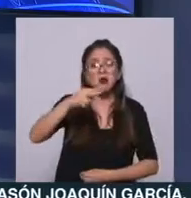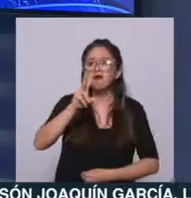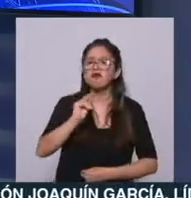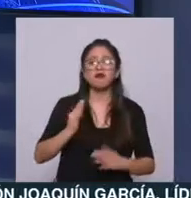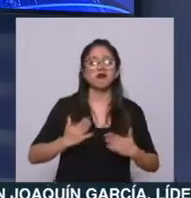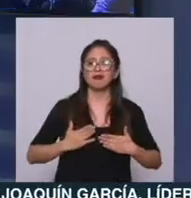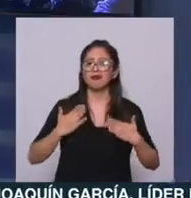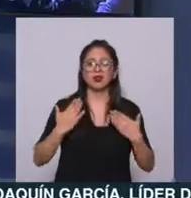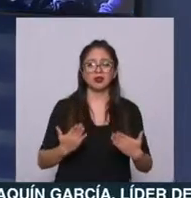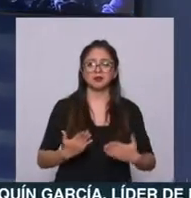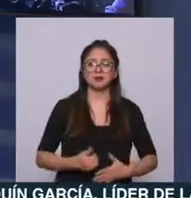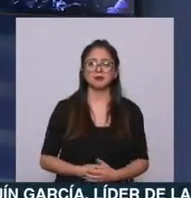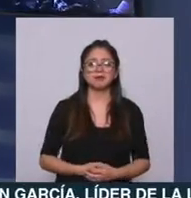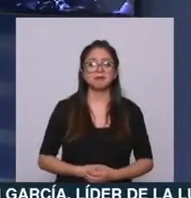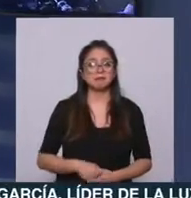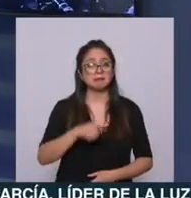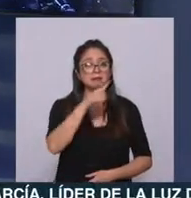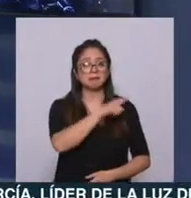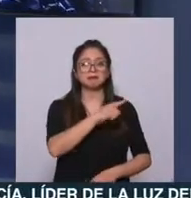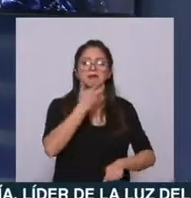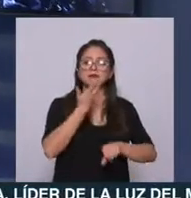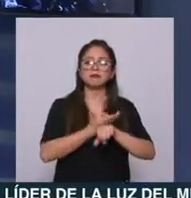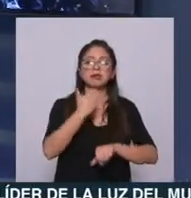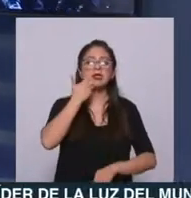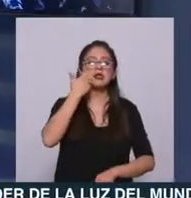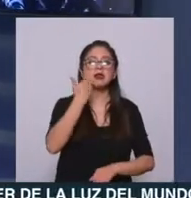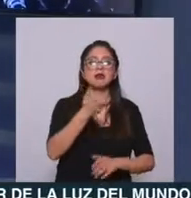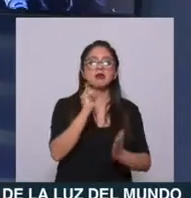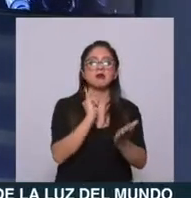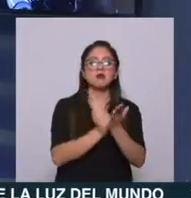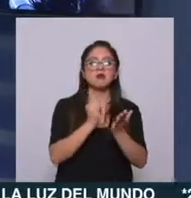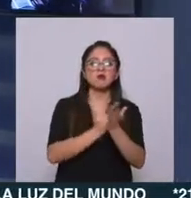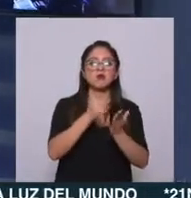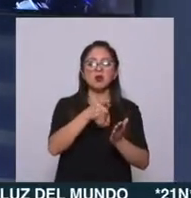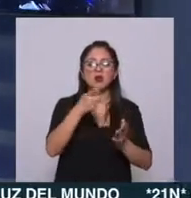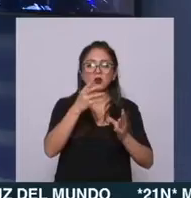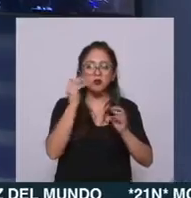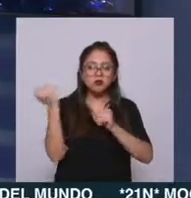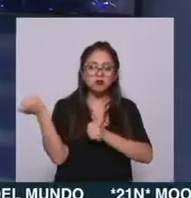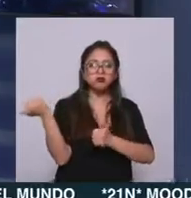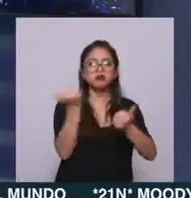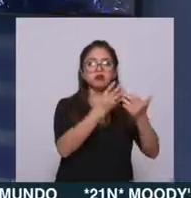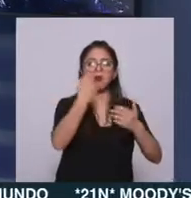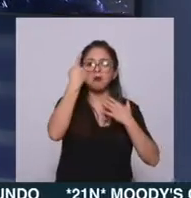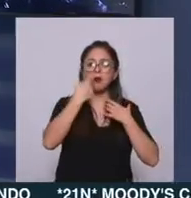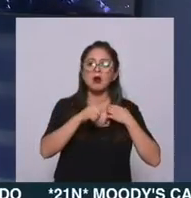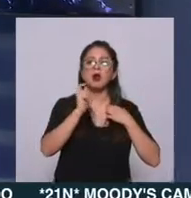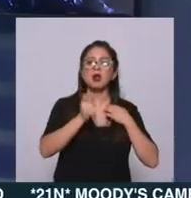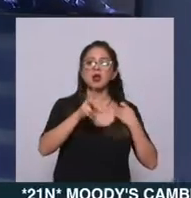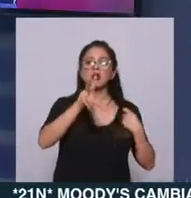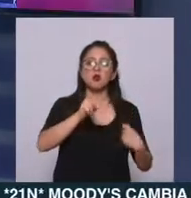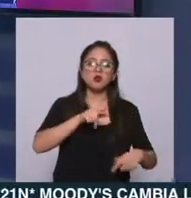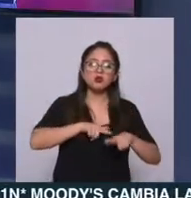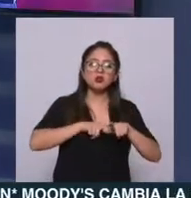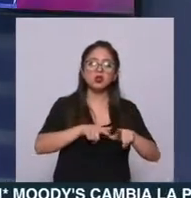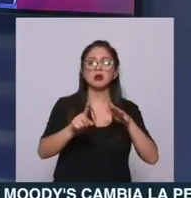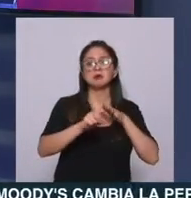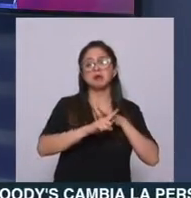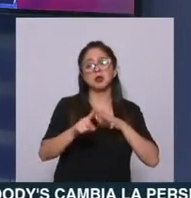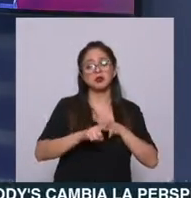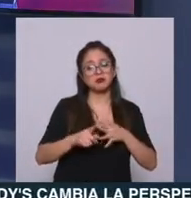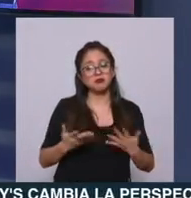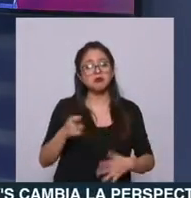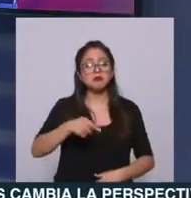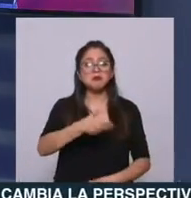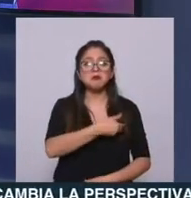Y frente al amago de Estados Unidos que busca imponer aranceles a las importaciones mexicanas como medida para reducir los flujos migratorios, el presidente de